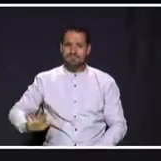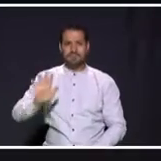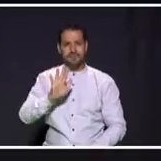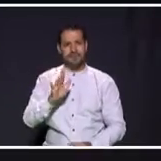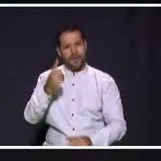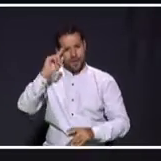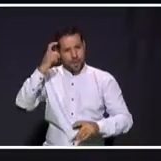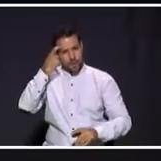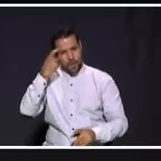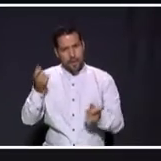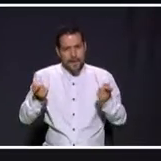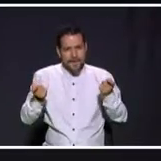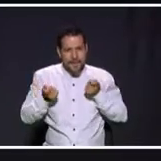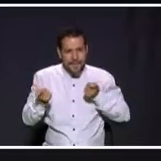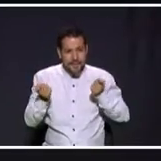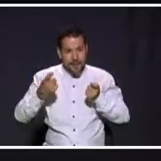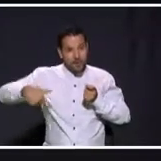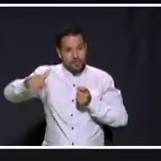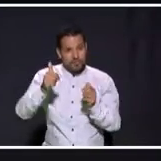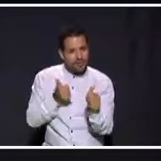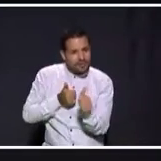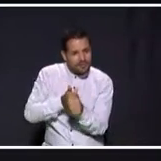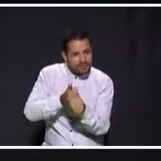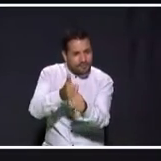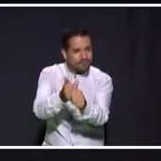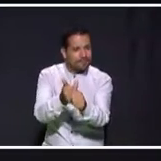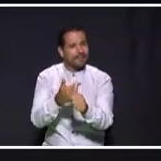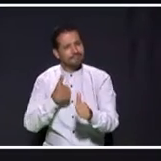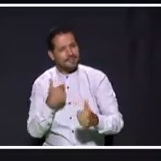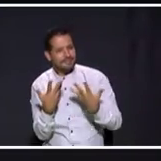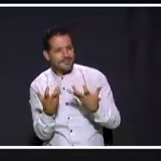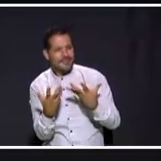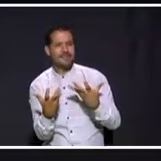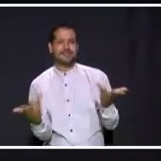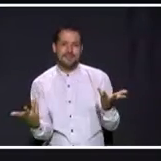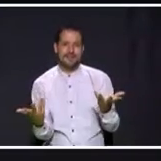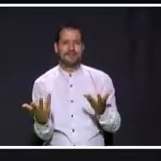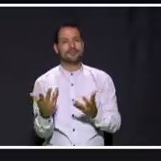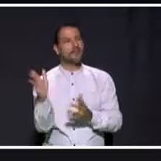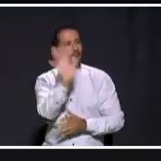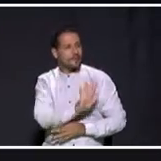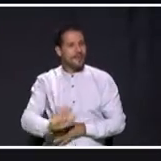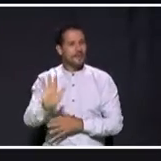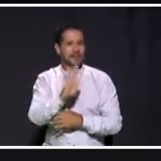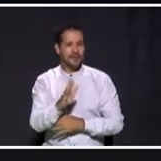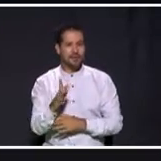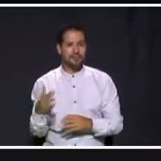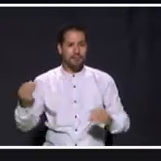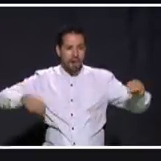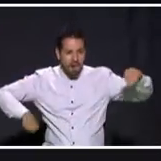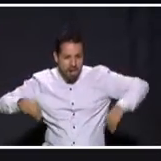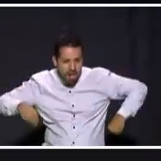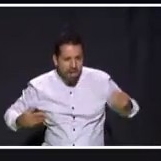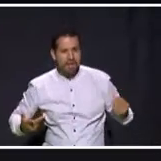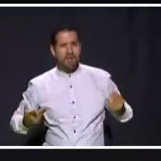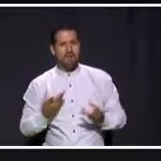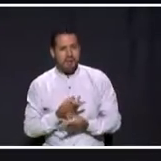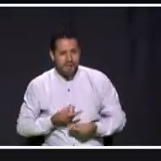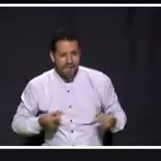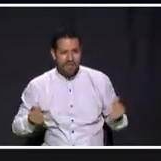26 millones de antioqueños que quieren un departamento que se maneja de forma eficiente sin las maquinarias si las posibilidades que la